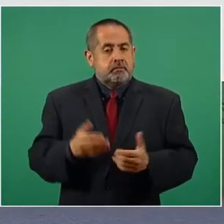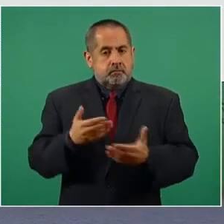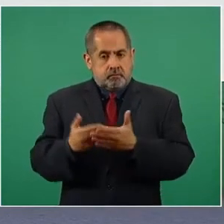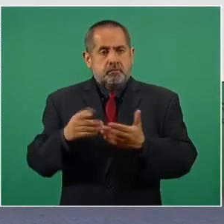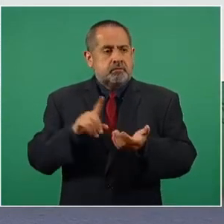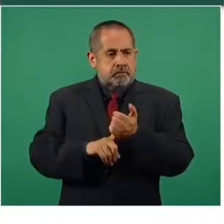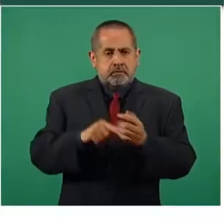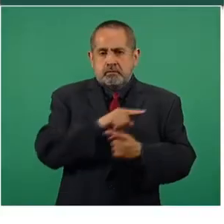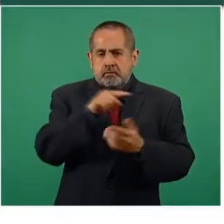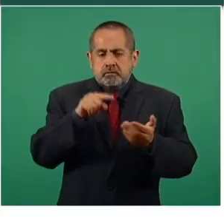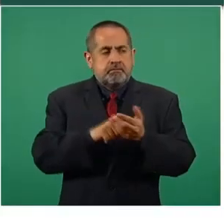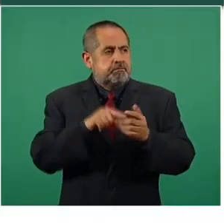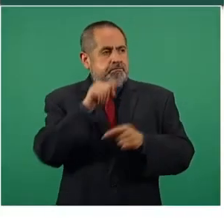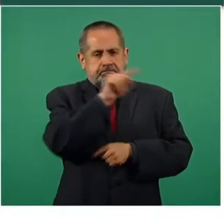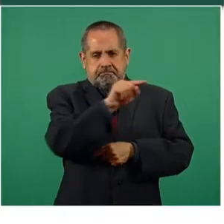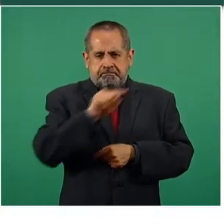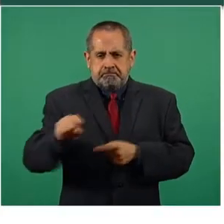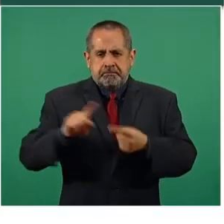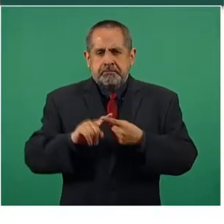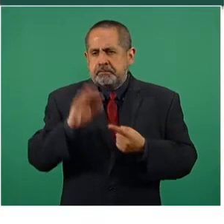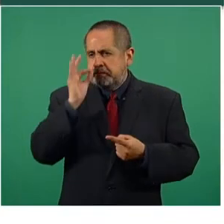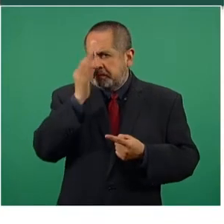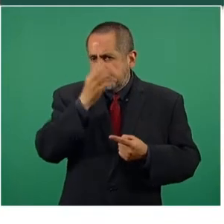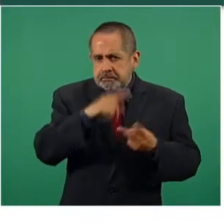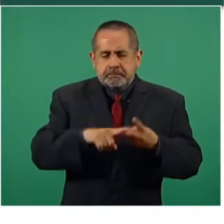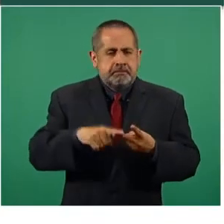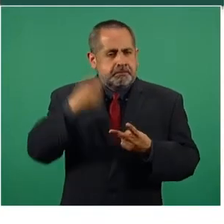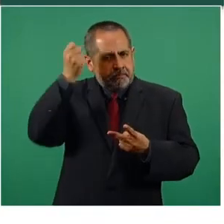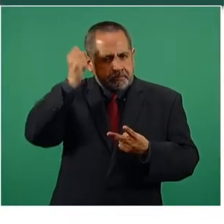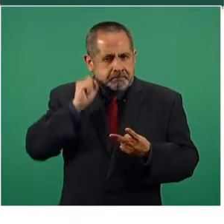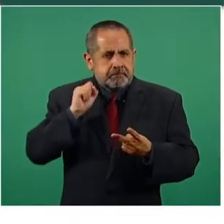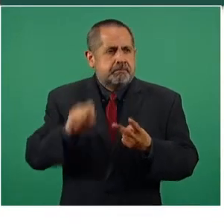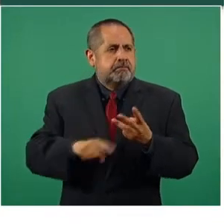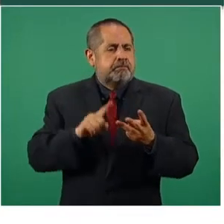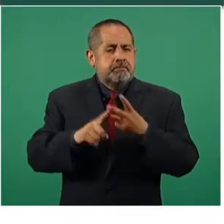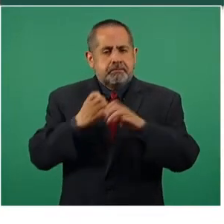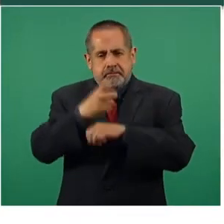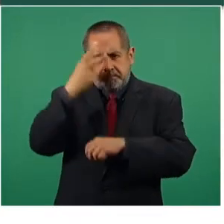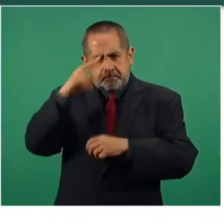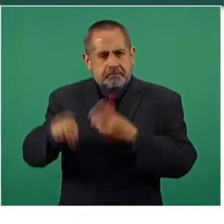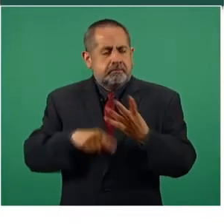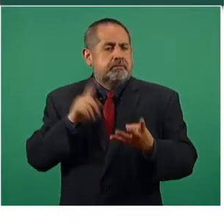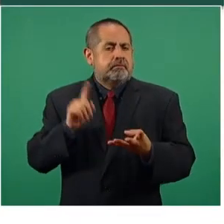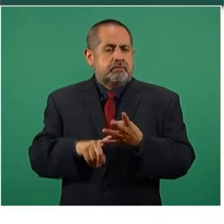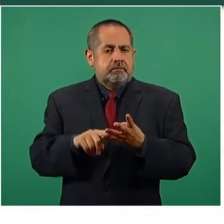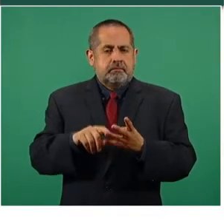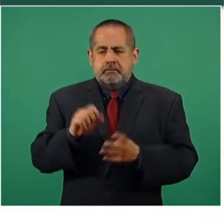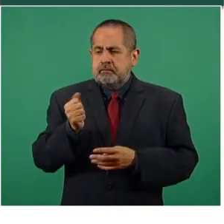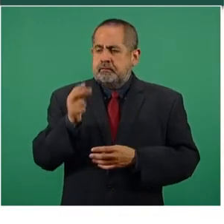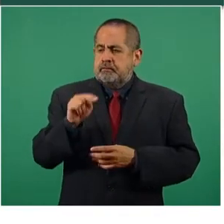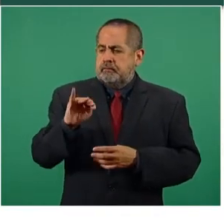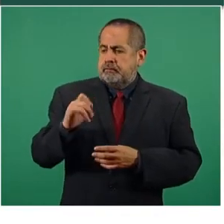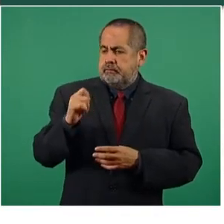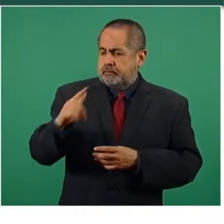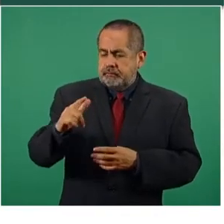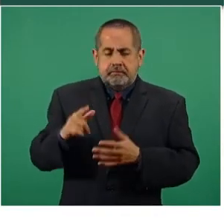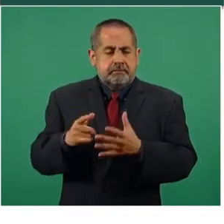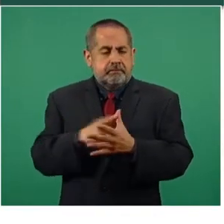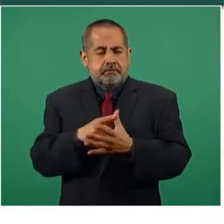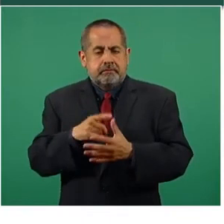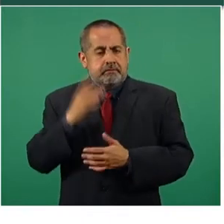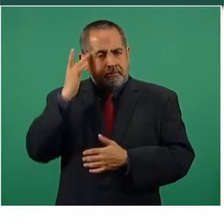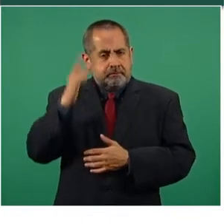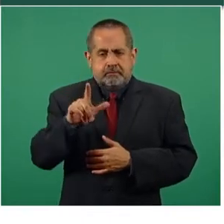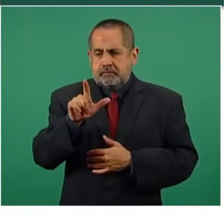centros de capacitación en Irapuato, en Sinaloa, en el Estado de México dos, uno en San Miguel de los Cagüeyes, otro en Santa